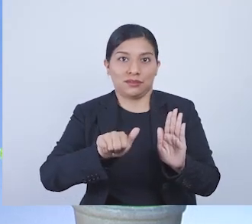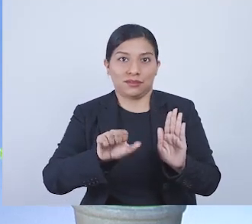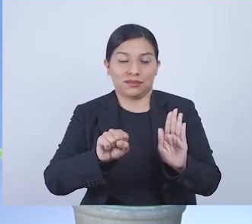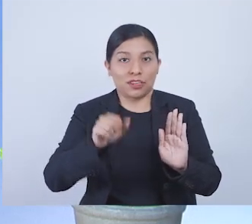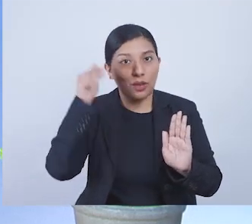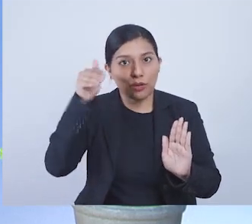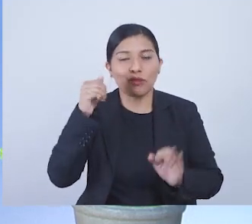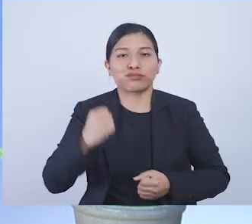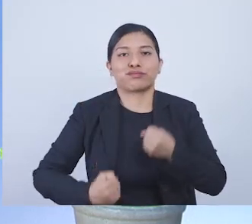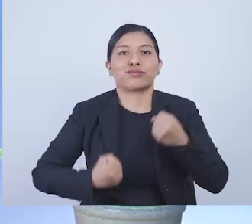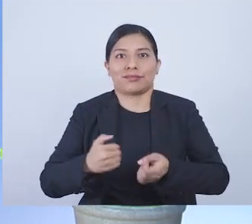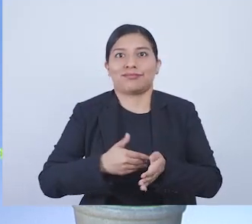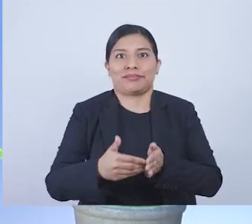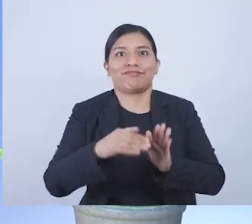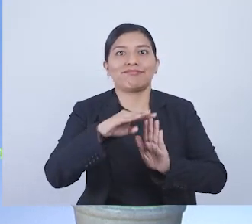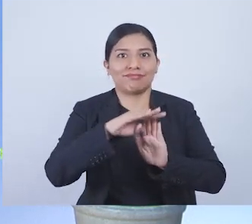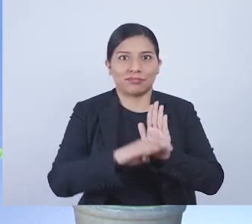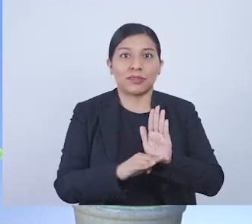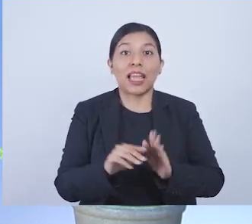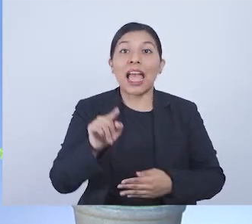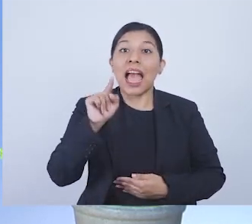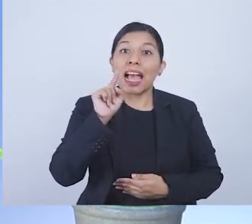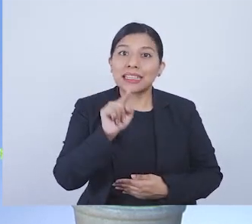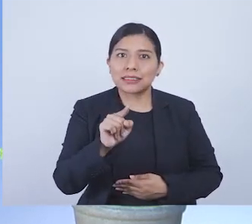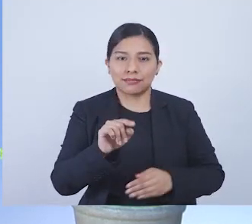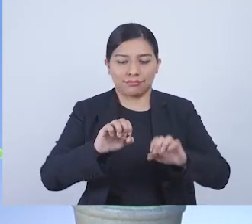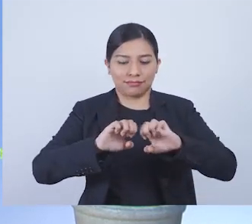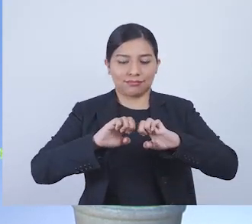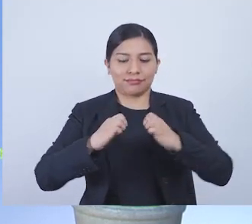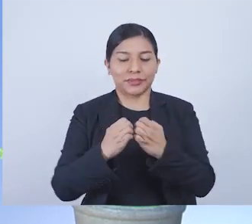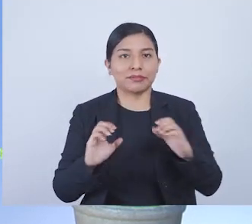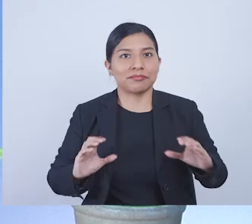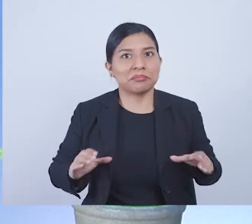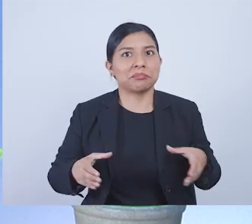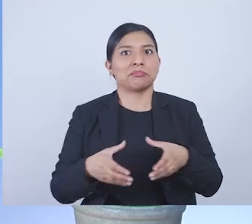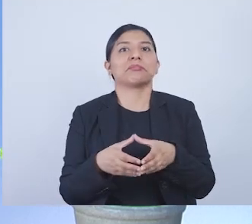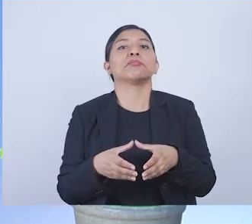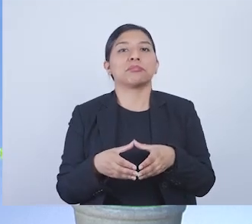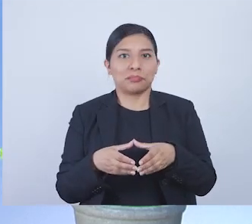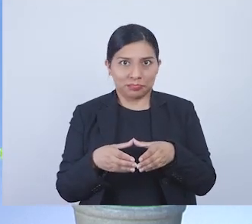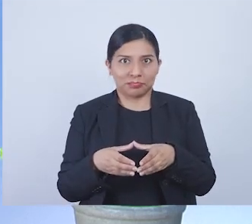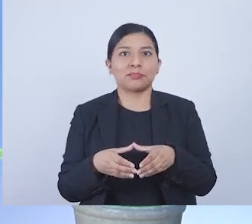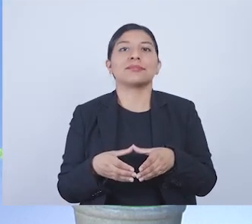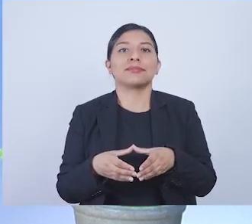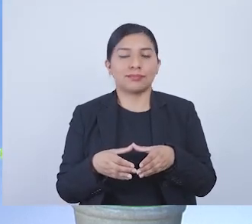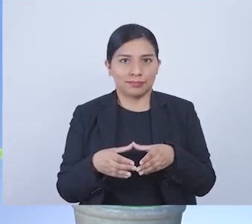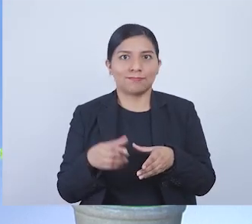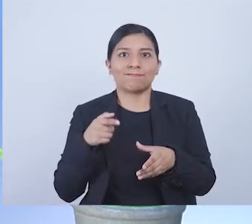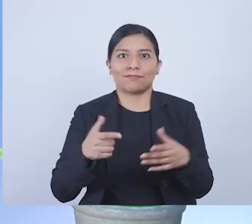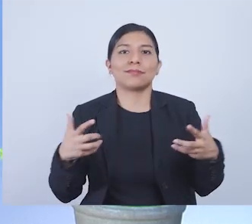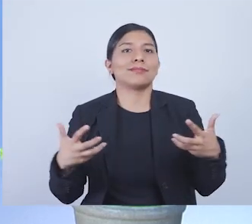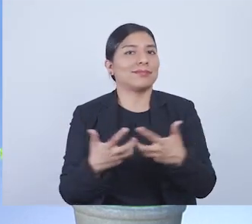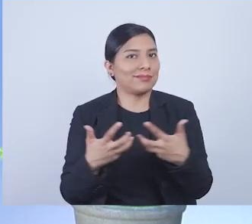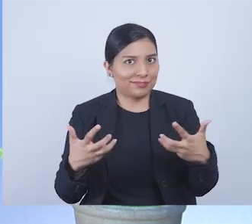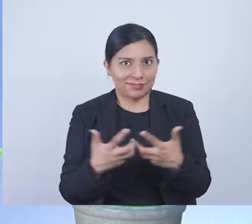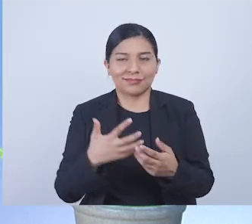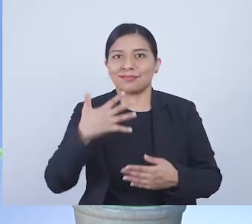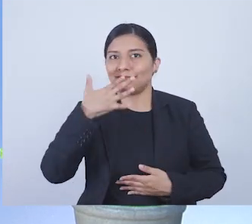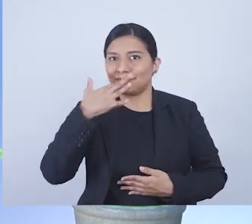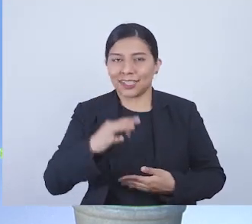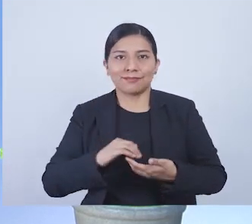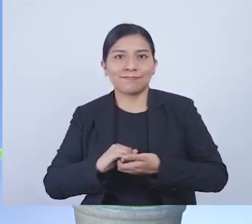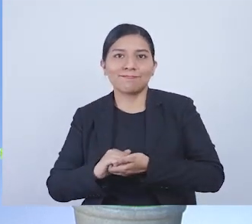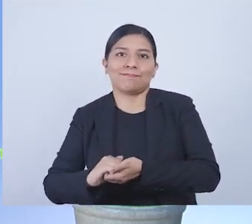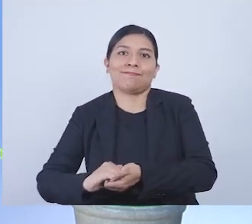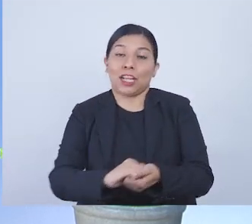de educación física. Este equipo que fue fuerte, inclusive muchos compañeros, la solidaridad de